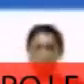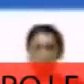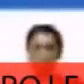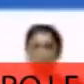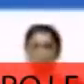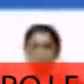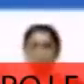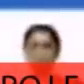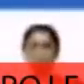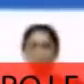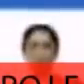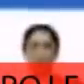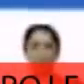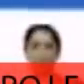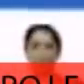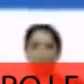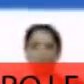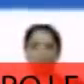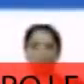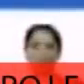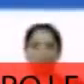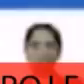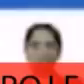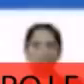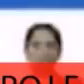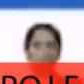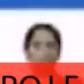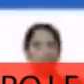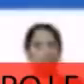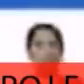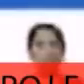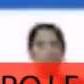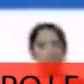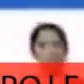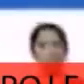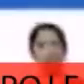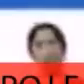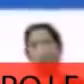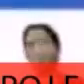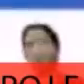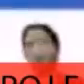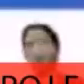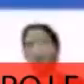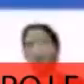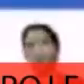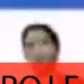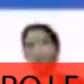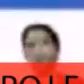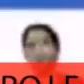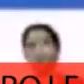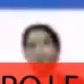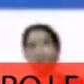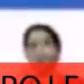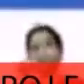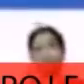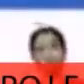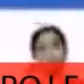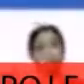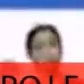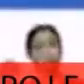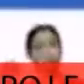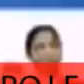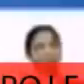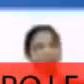siendo mayoría de la oposición y antes de que el chavismo pudiera tomar el control total del país como lo tiene ahora. Bueno, esa Asamblea Nacional